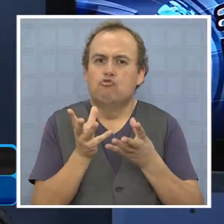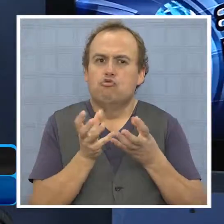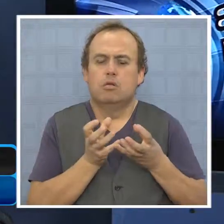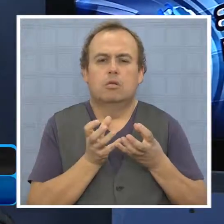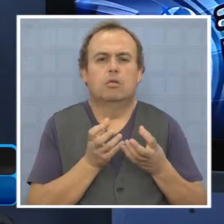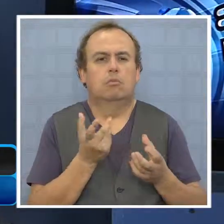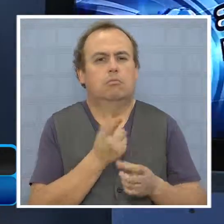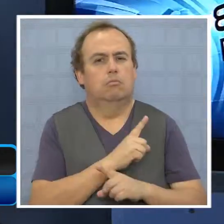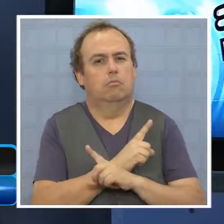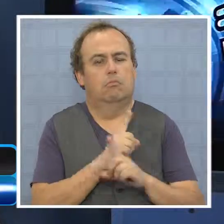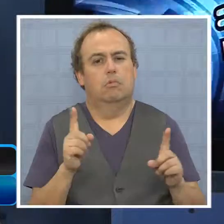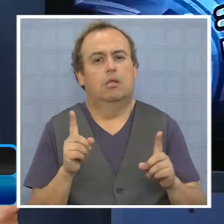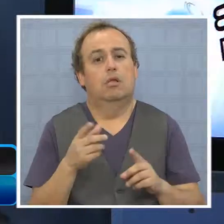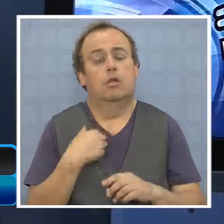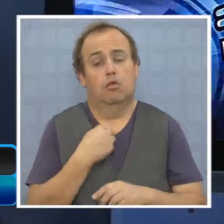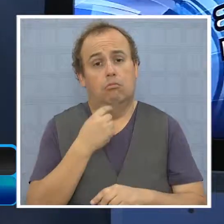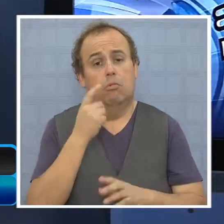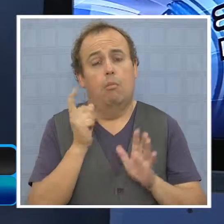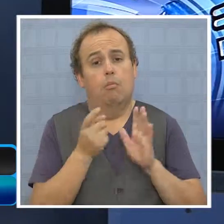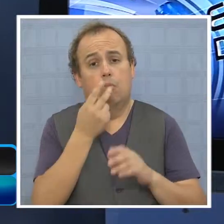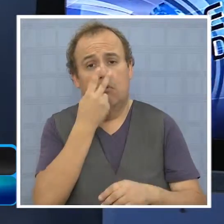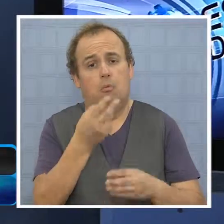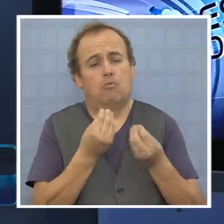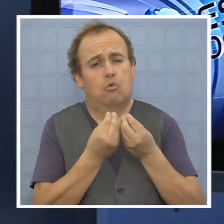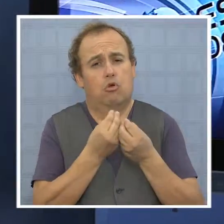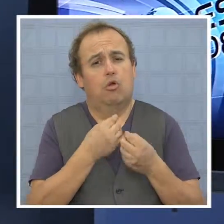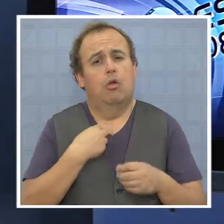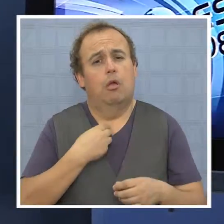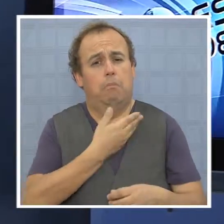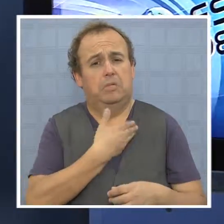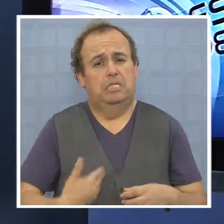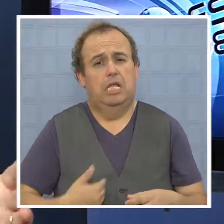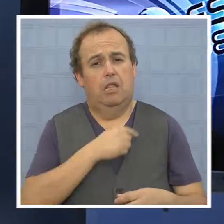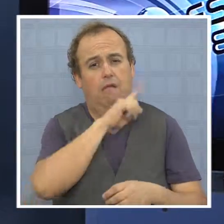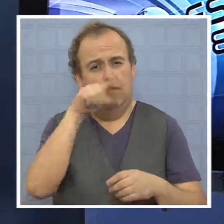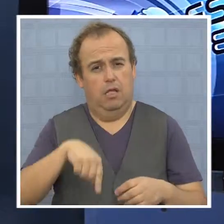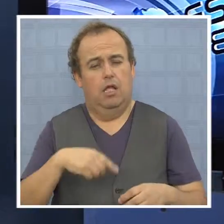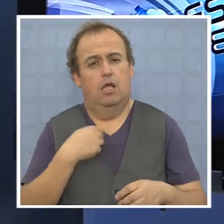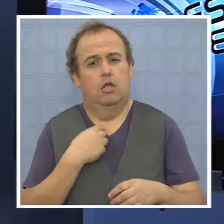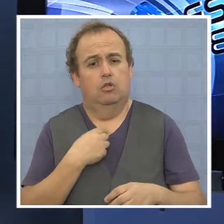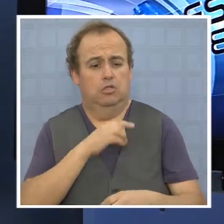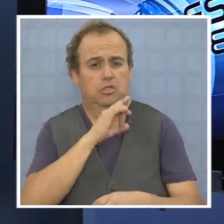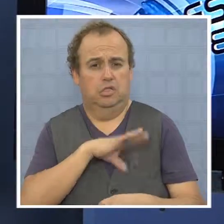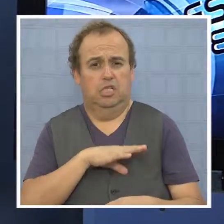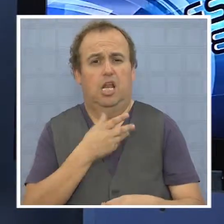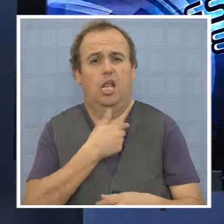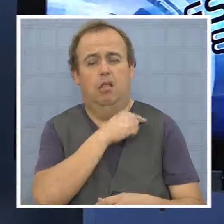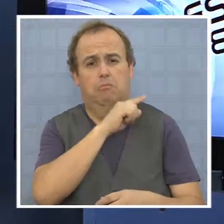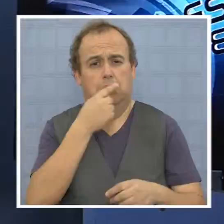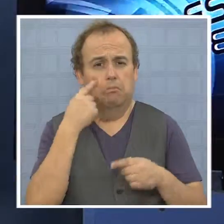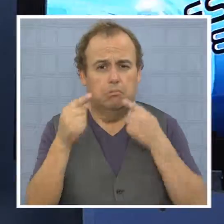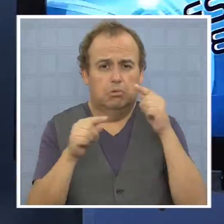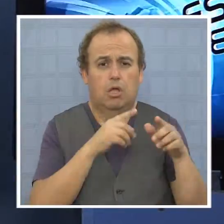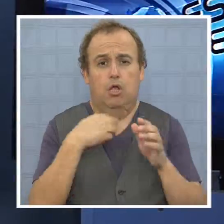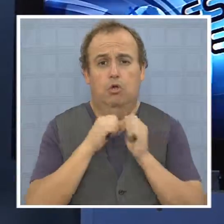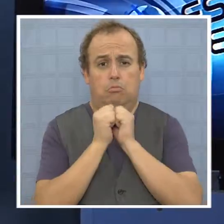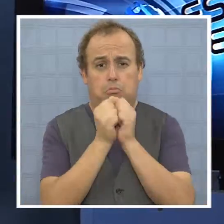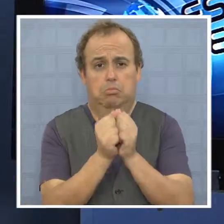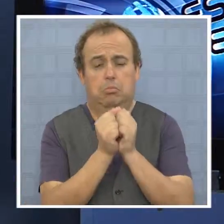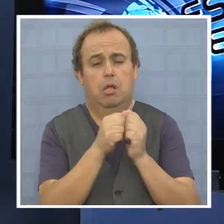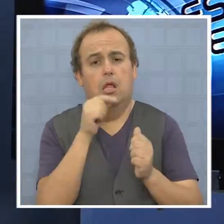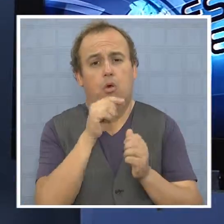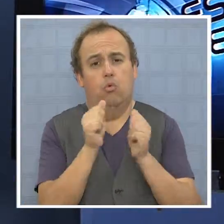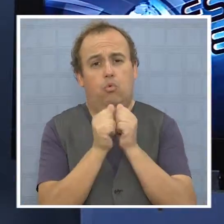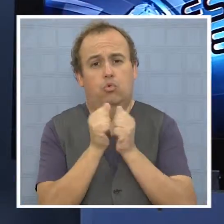El presidente es el problema, dicen algunos. Y desde ese punto de vista, fíjate que yo conozco a otro presidente. Vine aquí, con él en la campaña, lo acompañé por todo Chile, yo era el jefe de la avanzada, de la